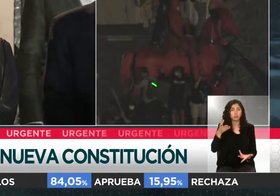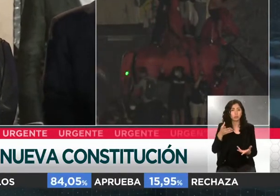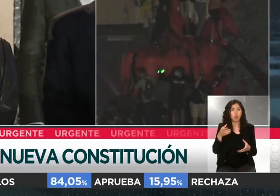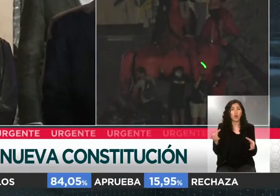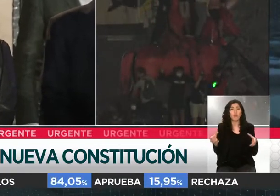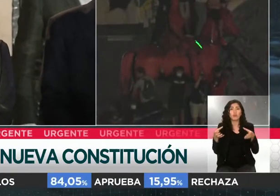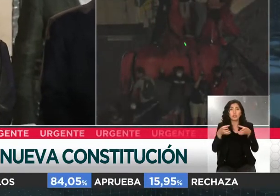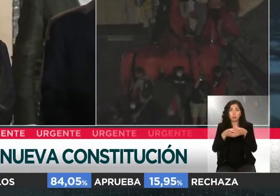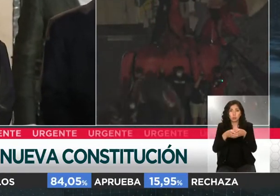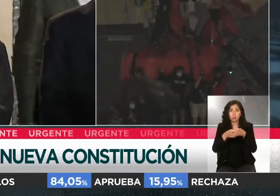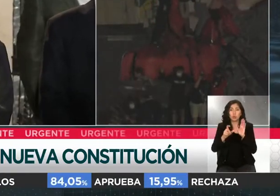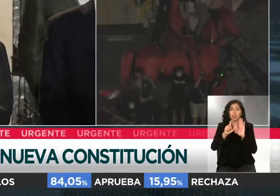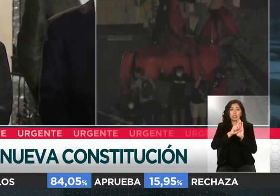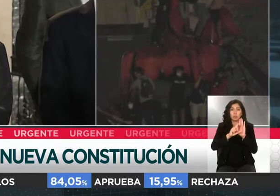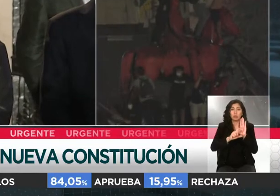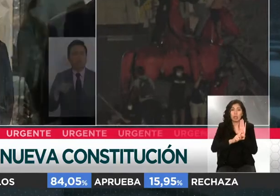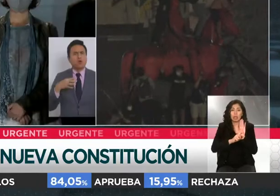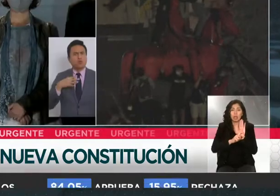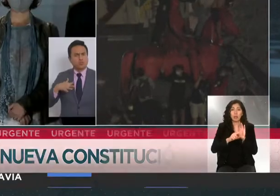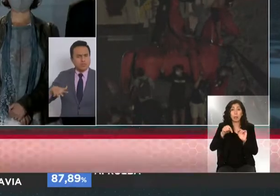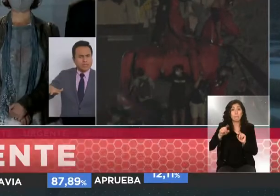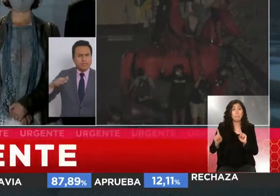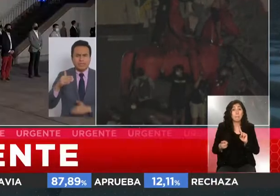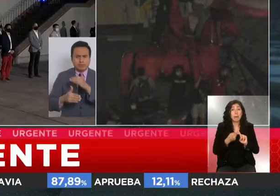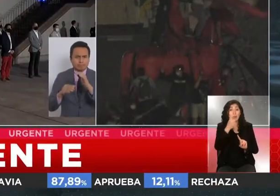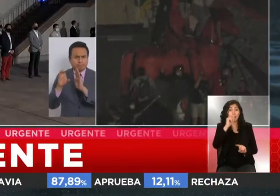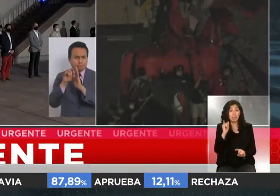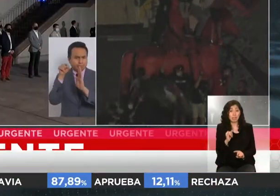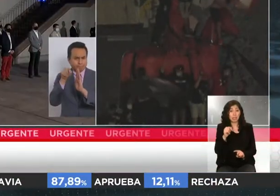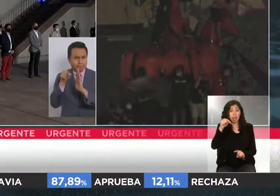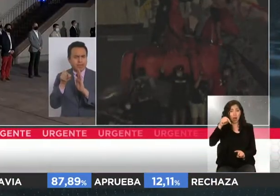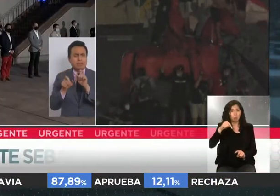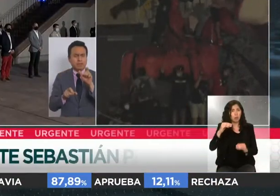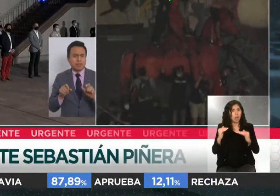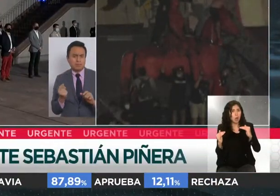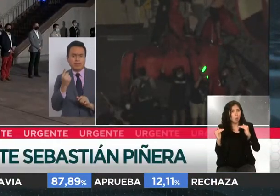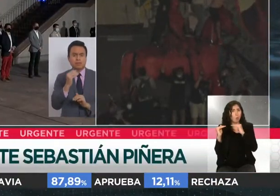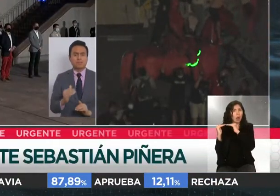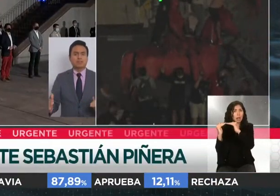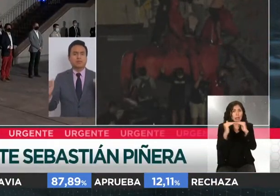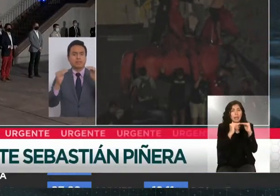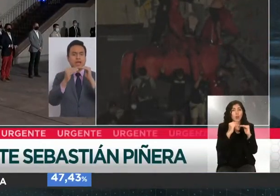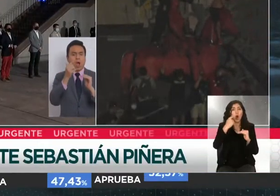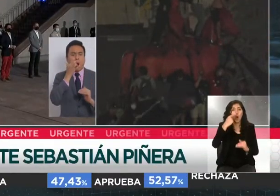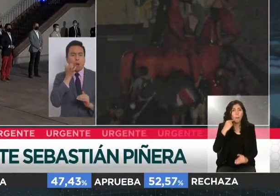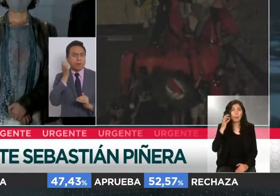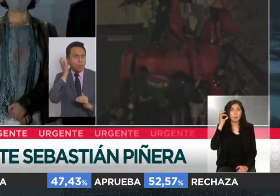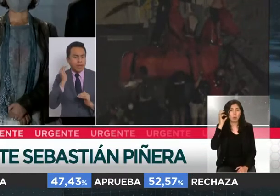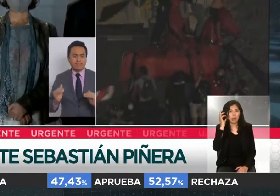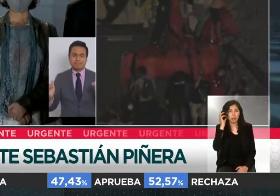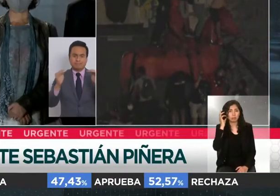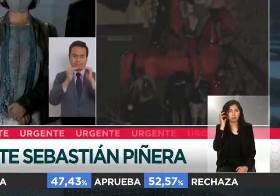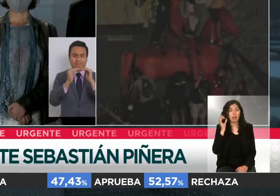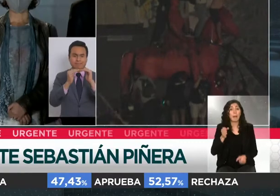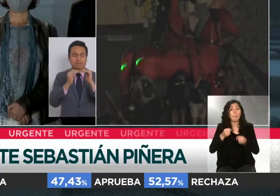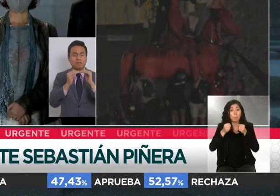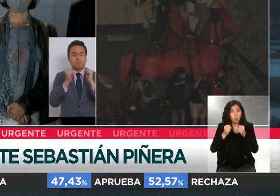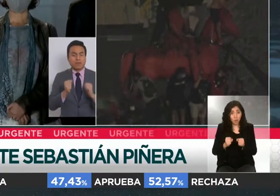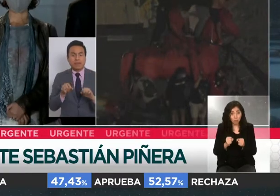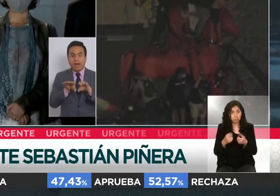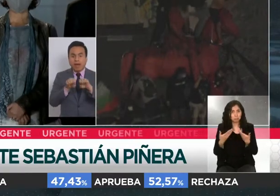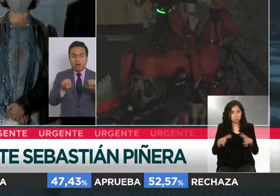convención constituyente que por primera vez tendrá plena igualdad entre hombres y mujeres para poder